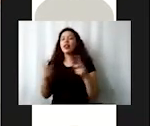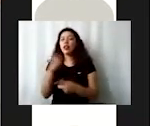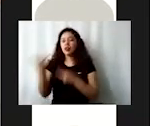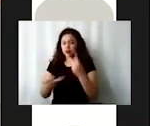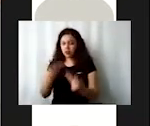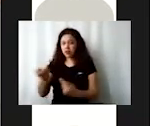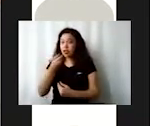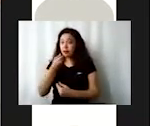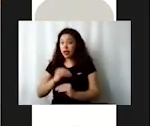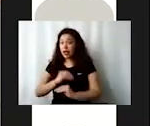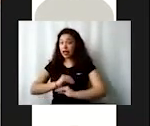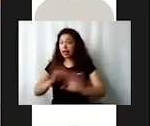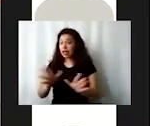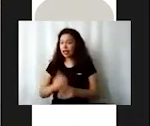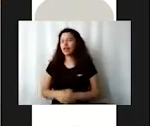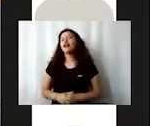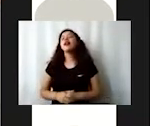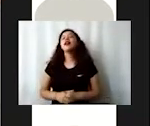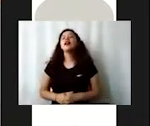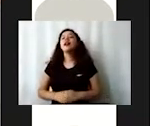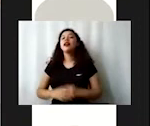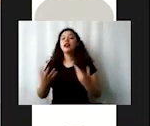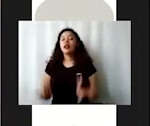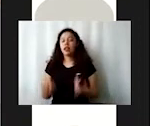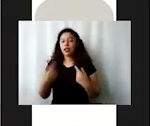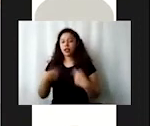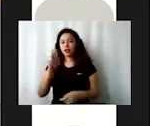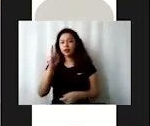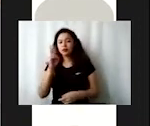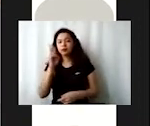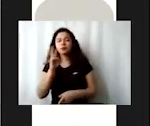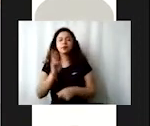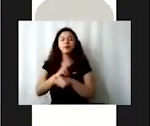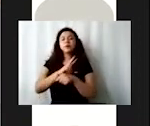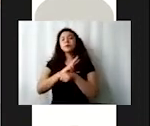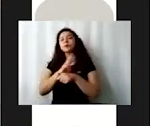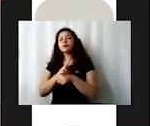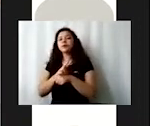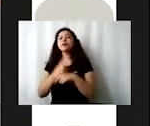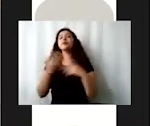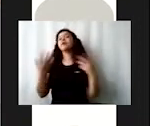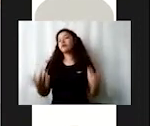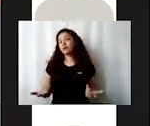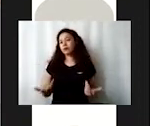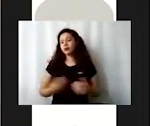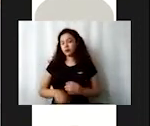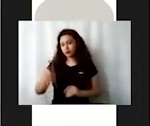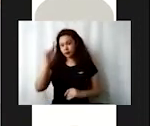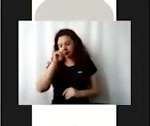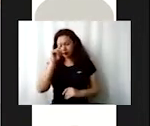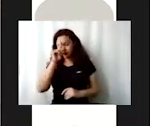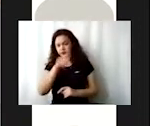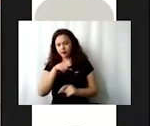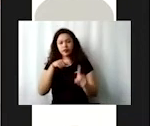bien claritas, ¿no? Y la observación es, pues, a través de observación directa en